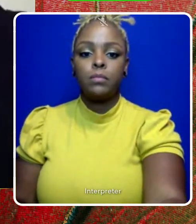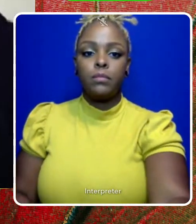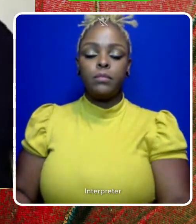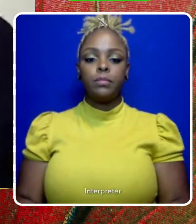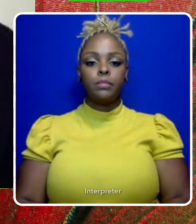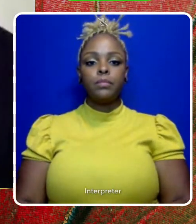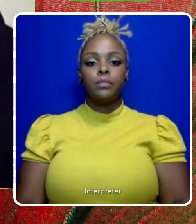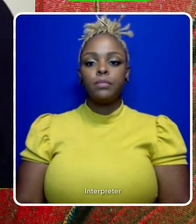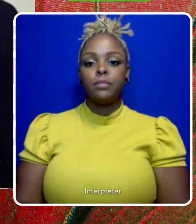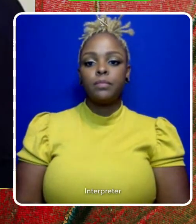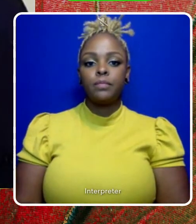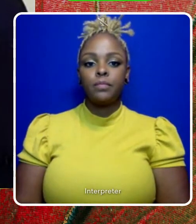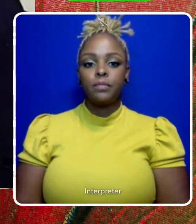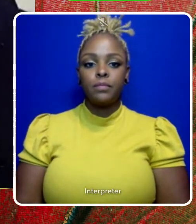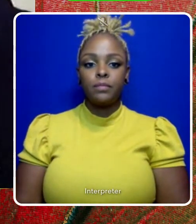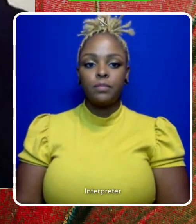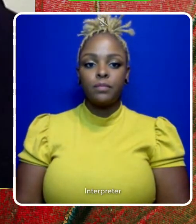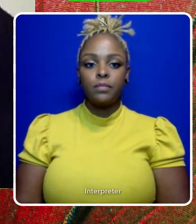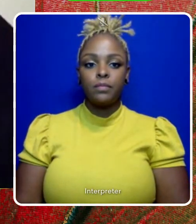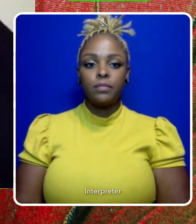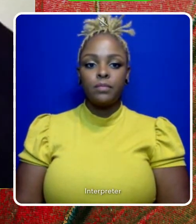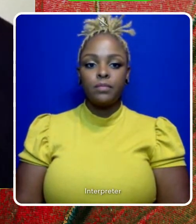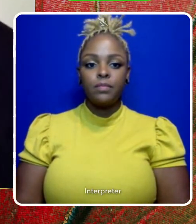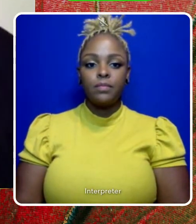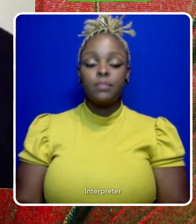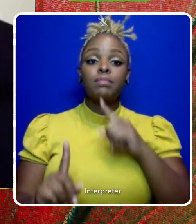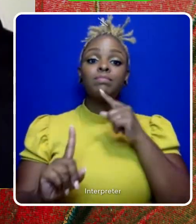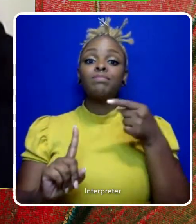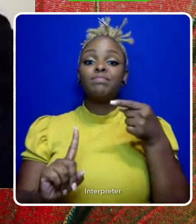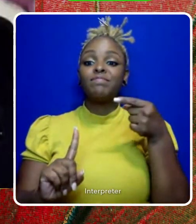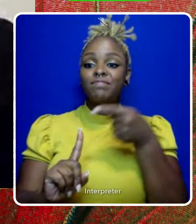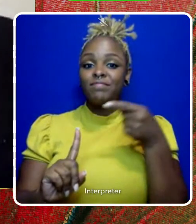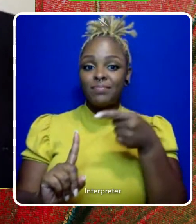como cosas. I just want to shout out the DJ one time. You know, the